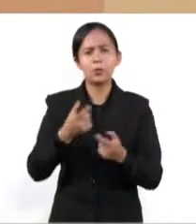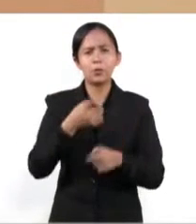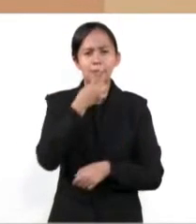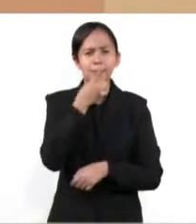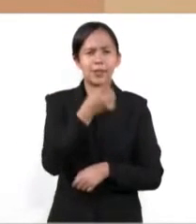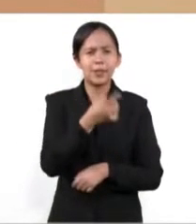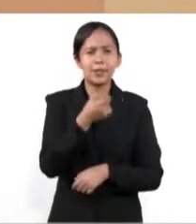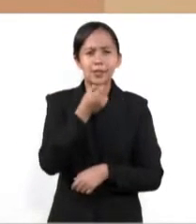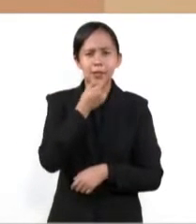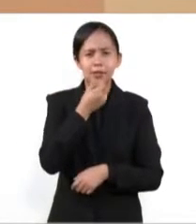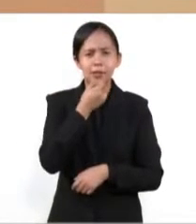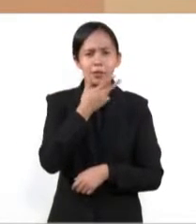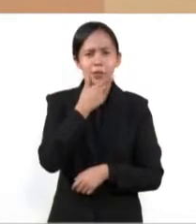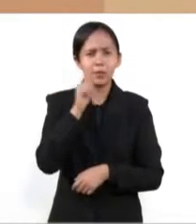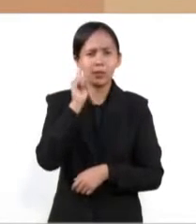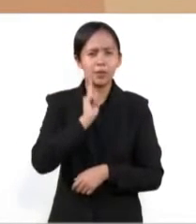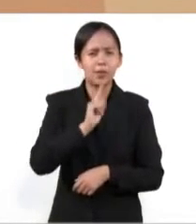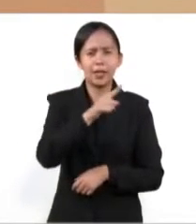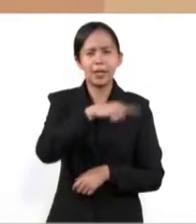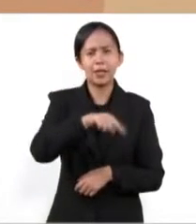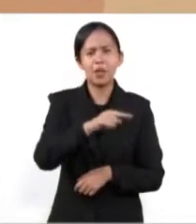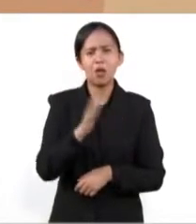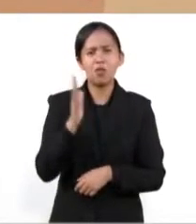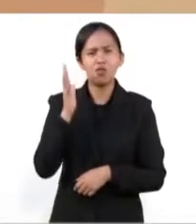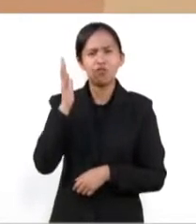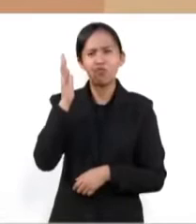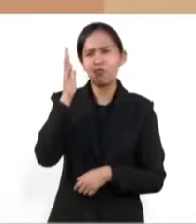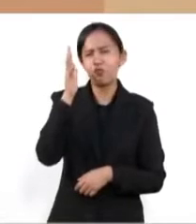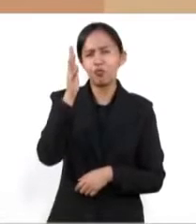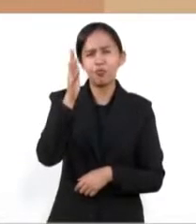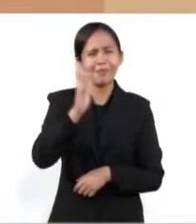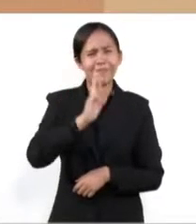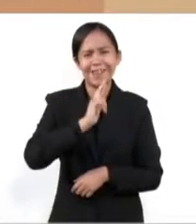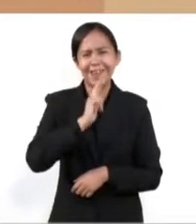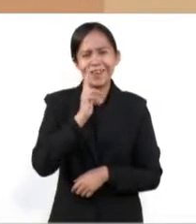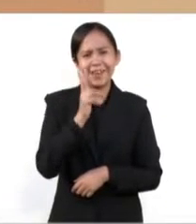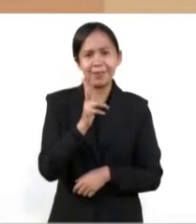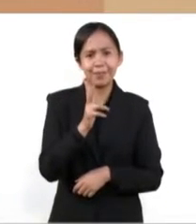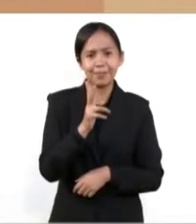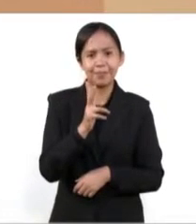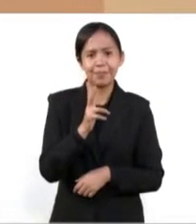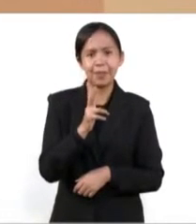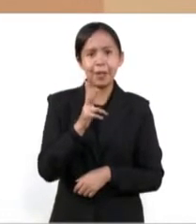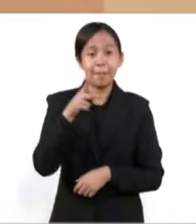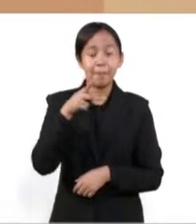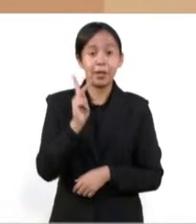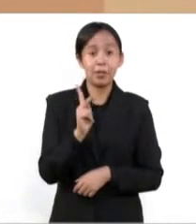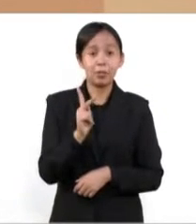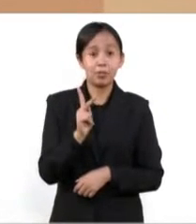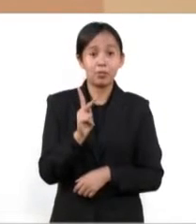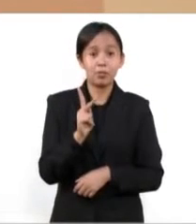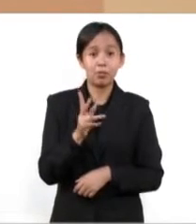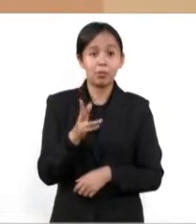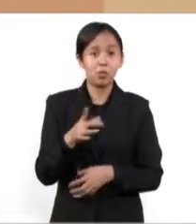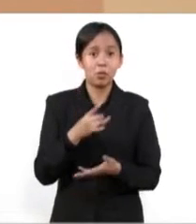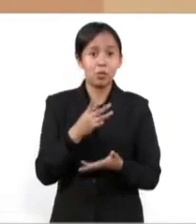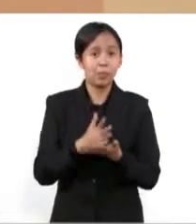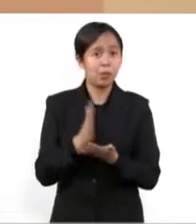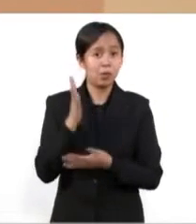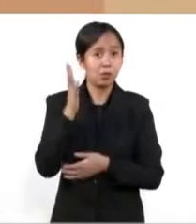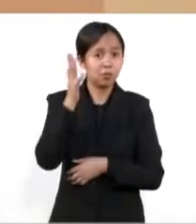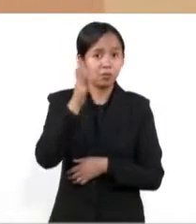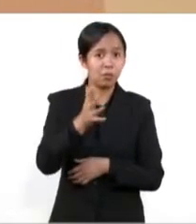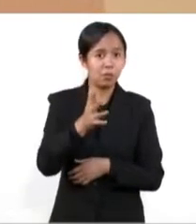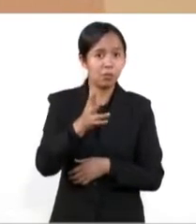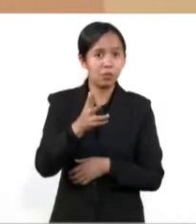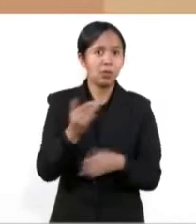los niños y las niñas son el futuro de la ciudad o el futuro de un país. Pero en realidad no son el futuro, son